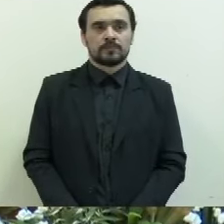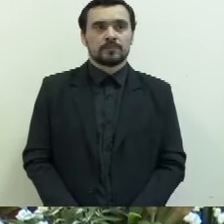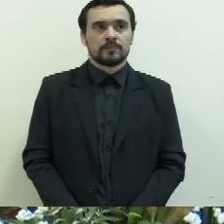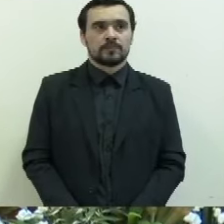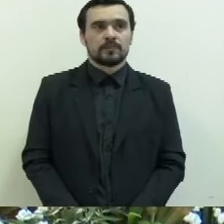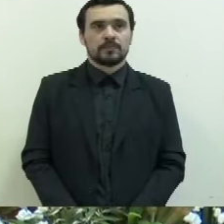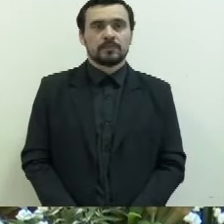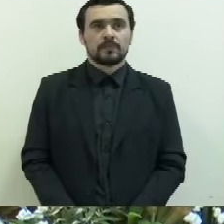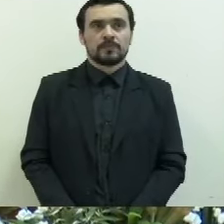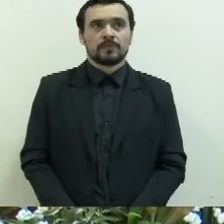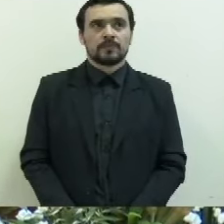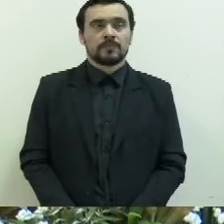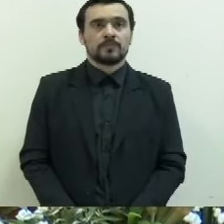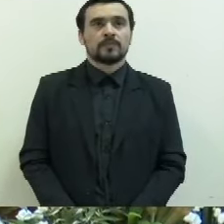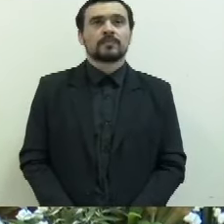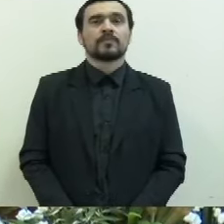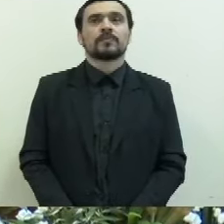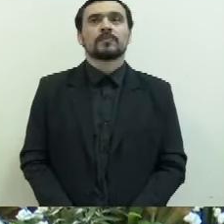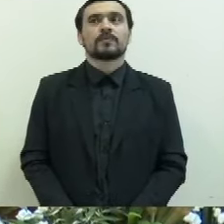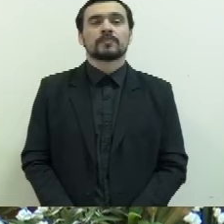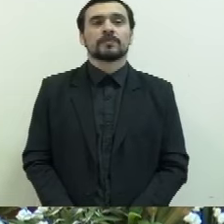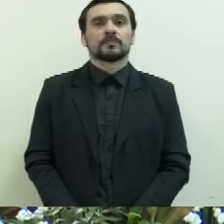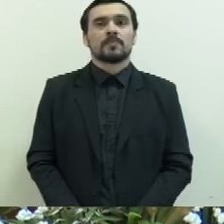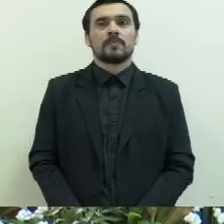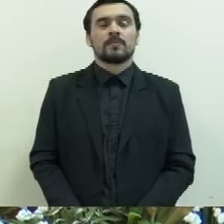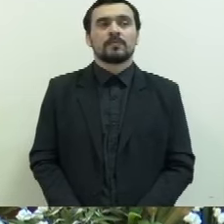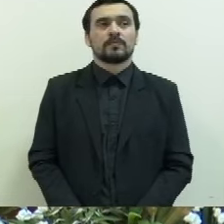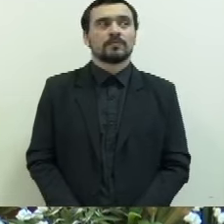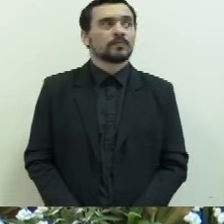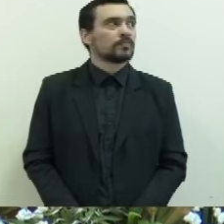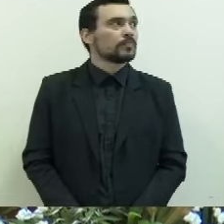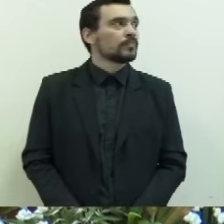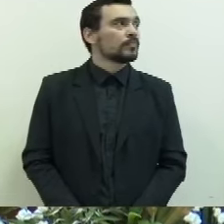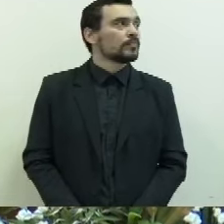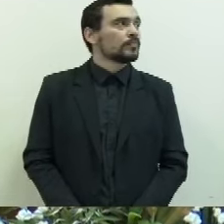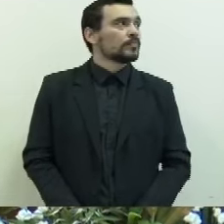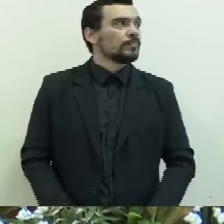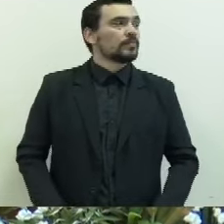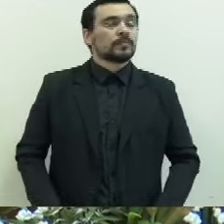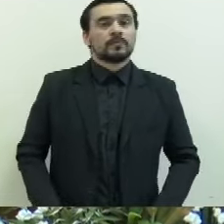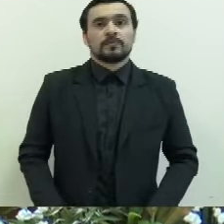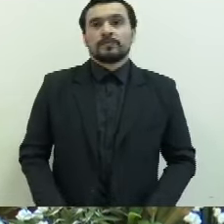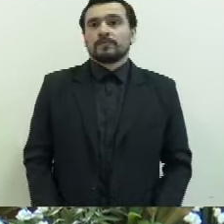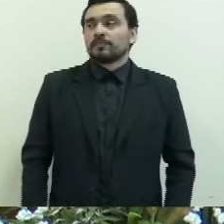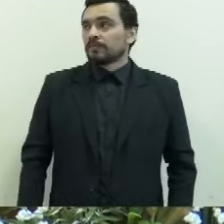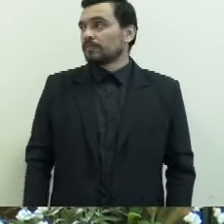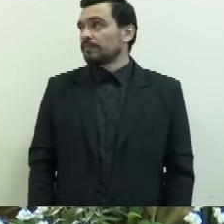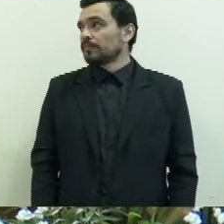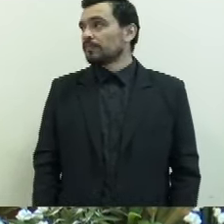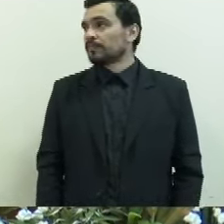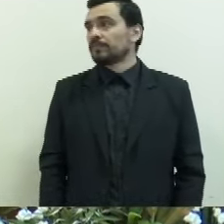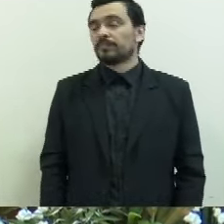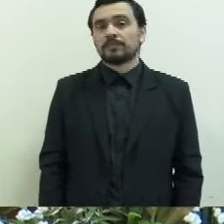Sudamérica. El 30 de abril del 2023 nos votaron casi 1.300.000 paraguayos. Logramos la